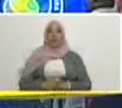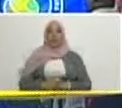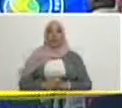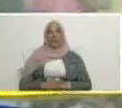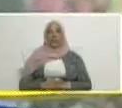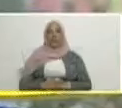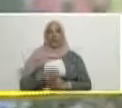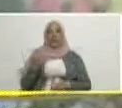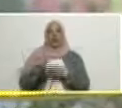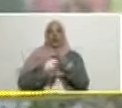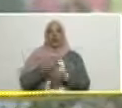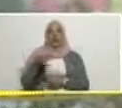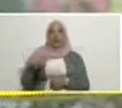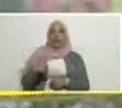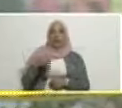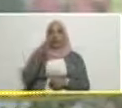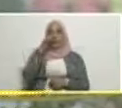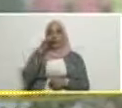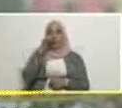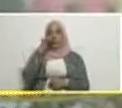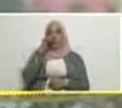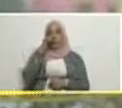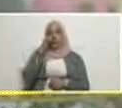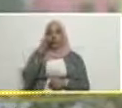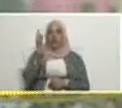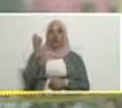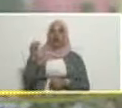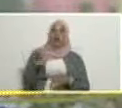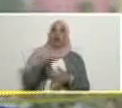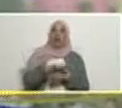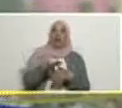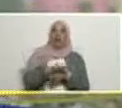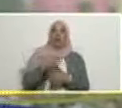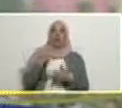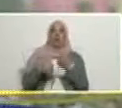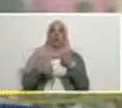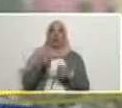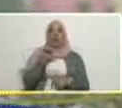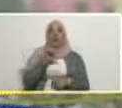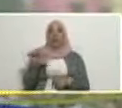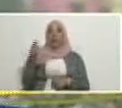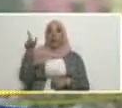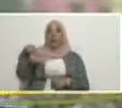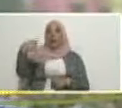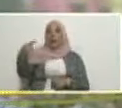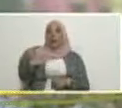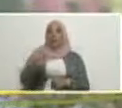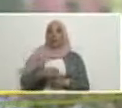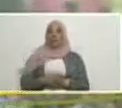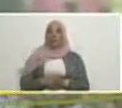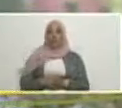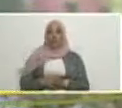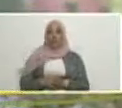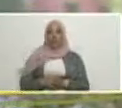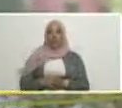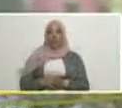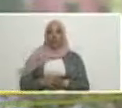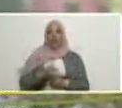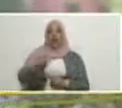la realización el miércoles de esta semana que viene,